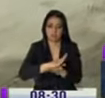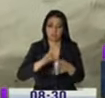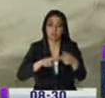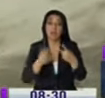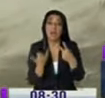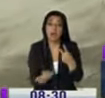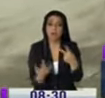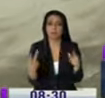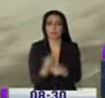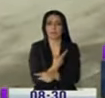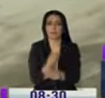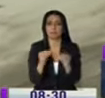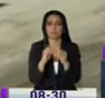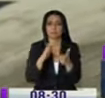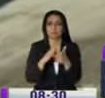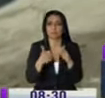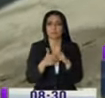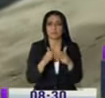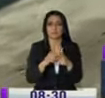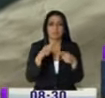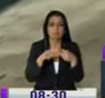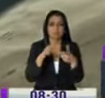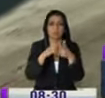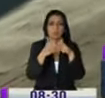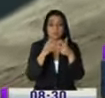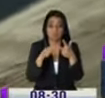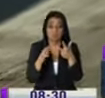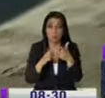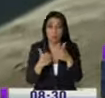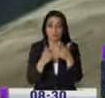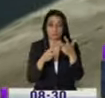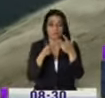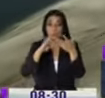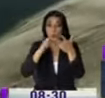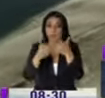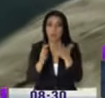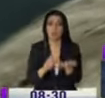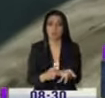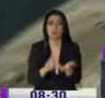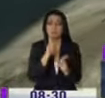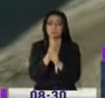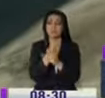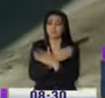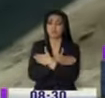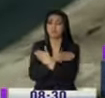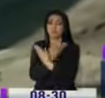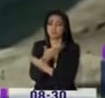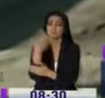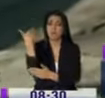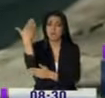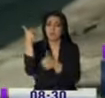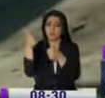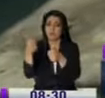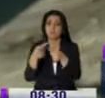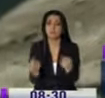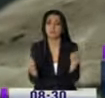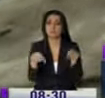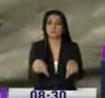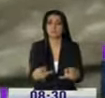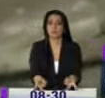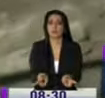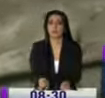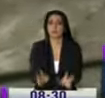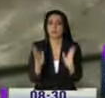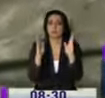entonces tenemos muchos más perjuicios. Esperamos al señor alcalde, felicitamos por las obras que está haciendo, pero asimismo no queremos que